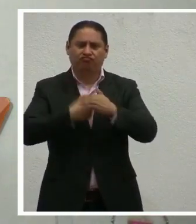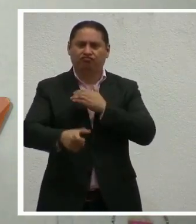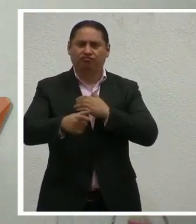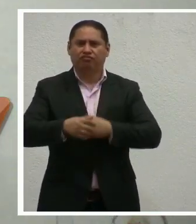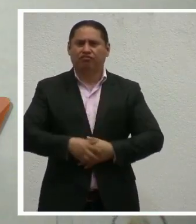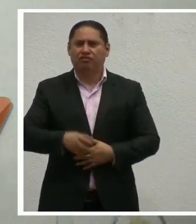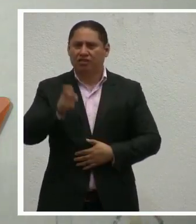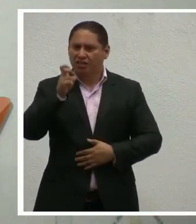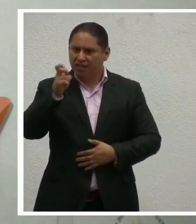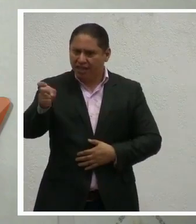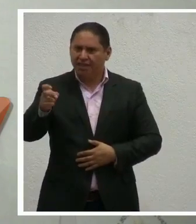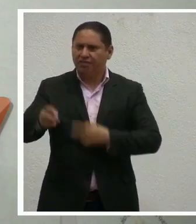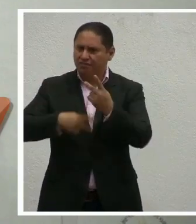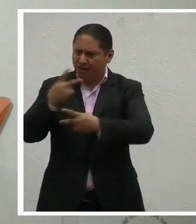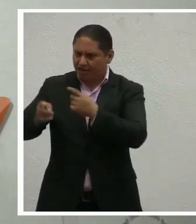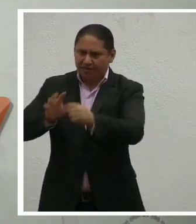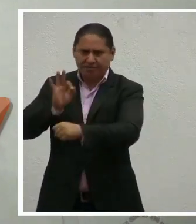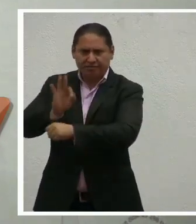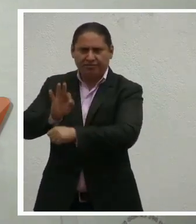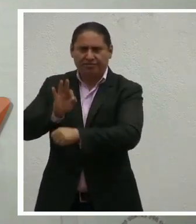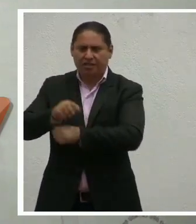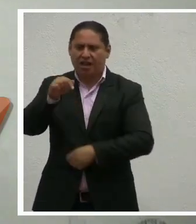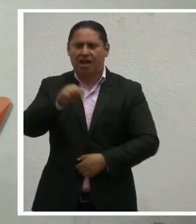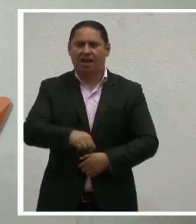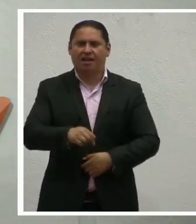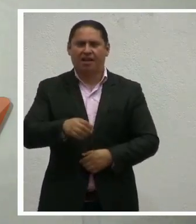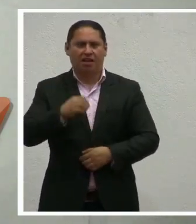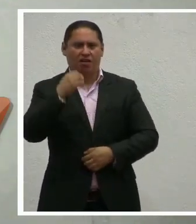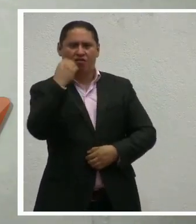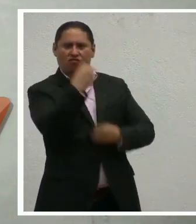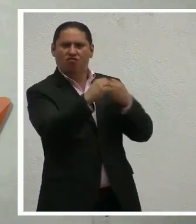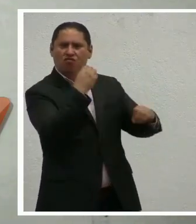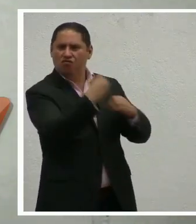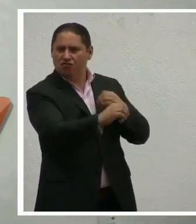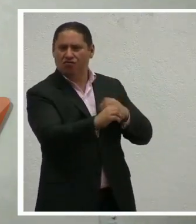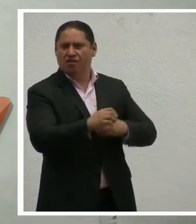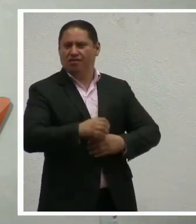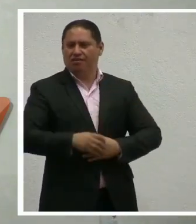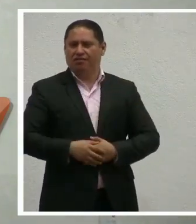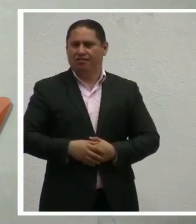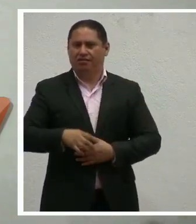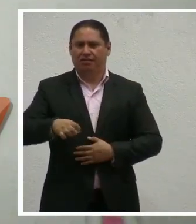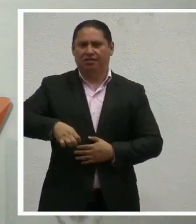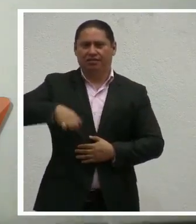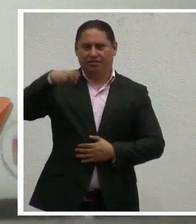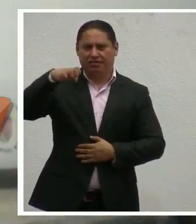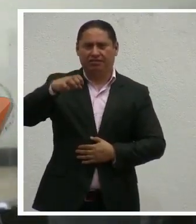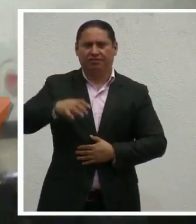Eso vaya usted a defender y no venga aquí a ofender a las personas adultas mayores.